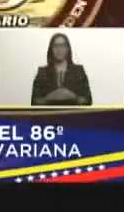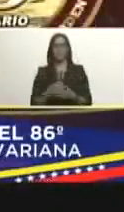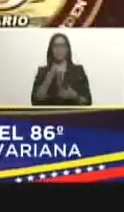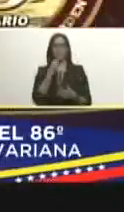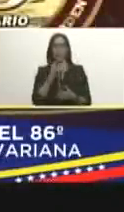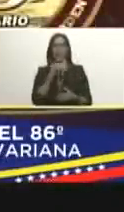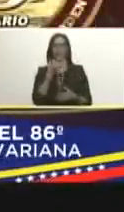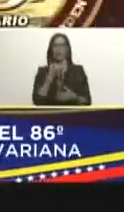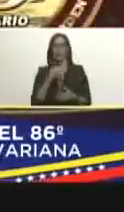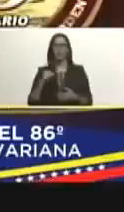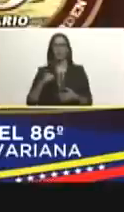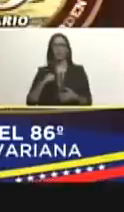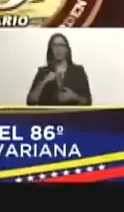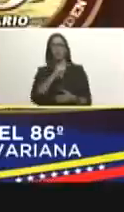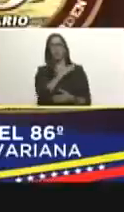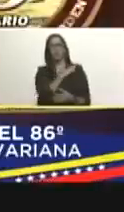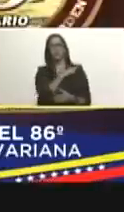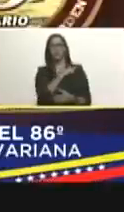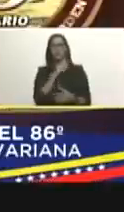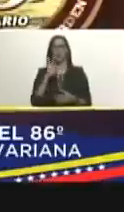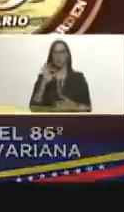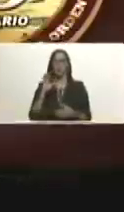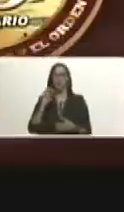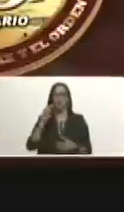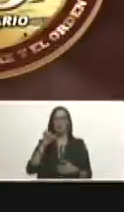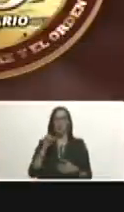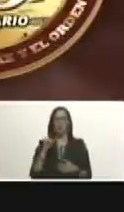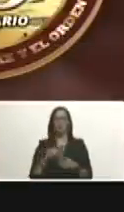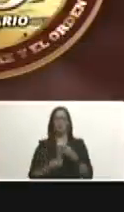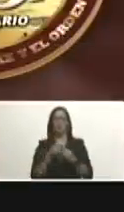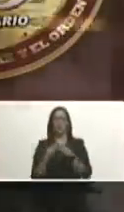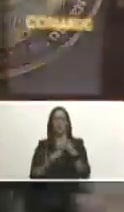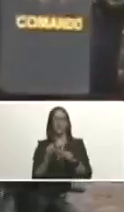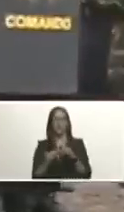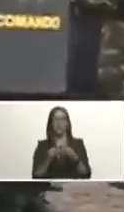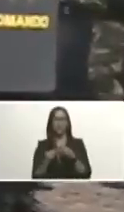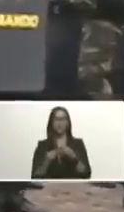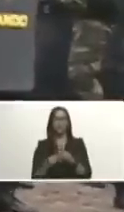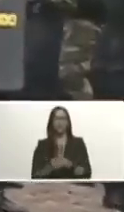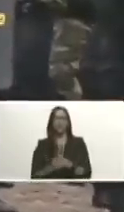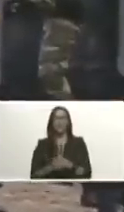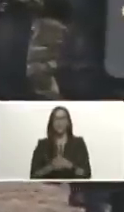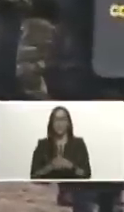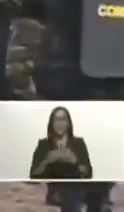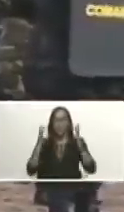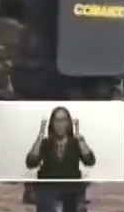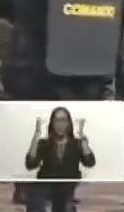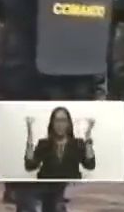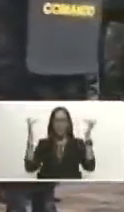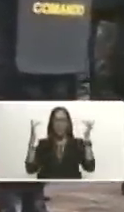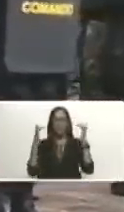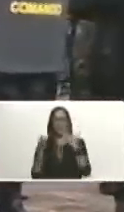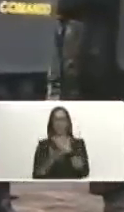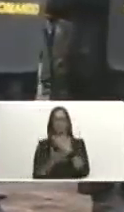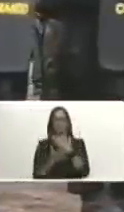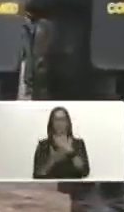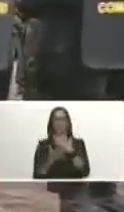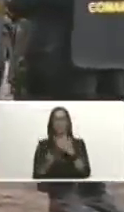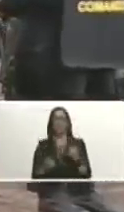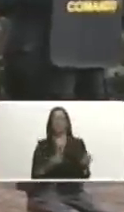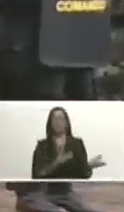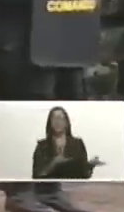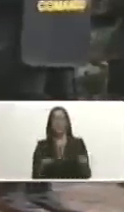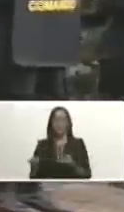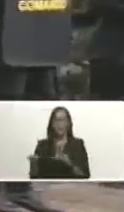tardes, soy la capitán Fénix, creada bajo los parámetros de inteligencia artificial. Bienvenido al grupo de acciones